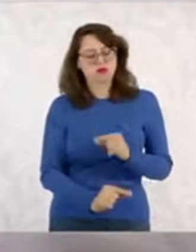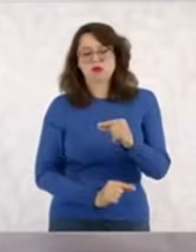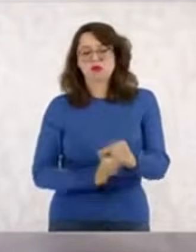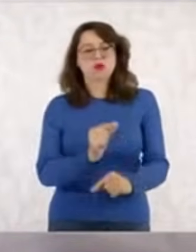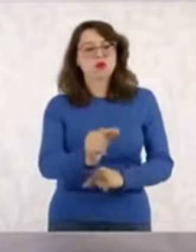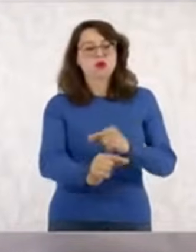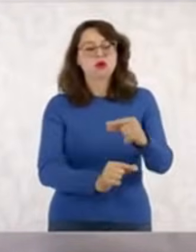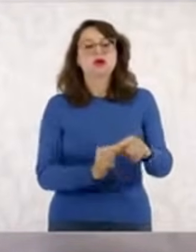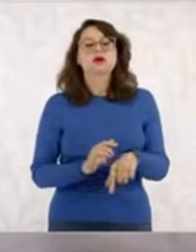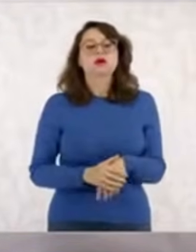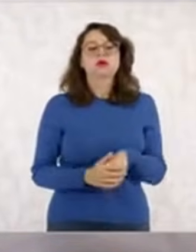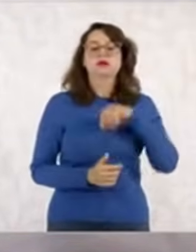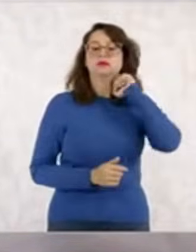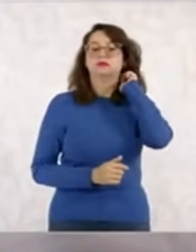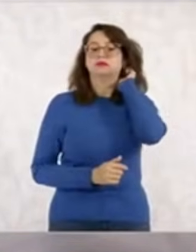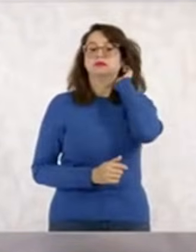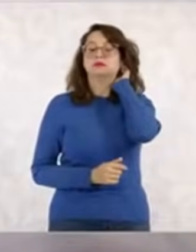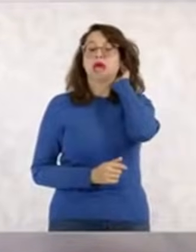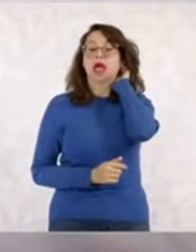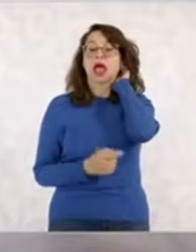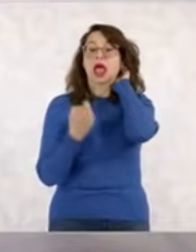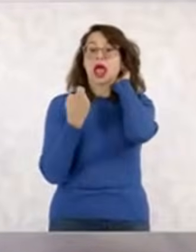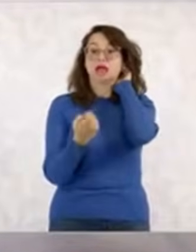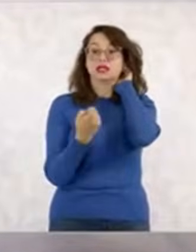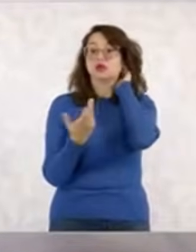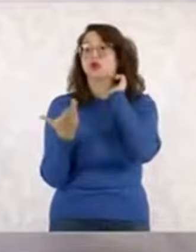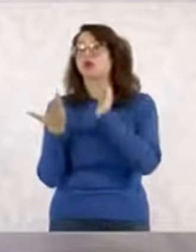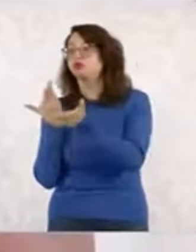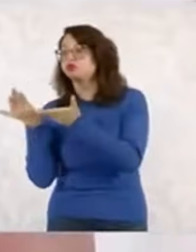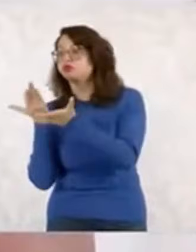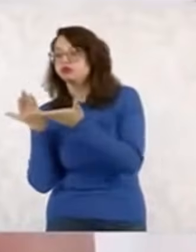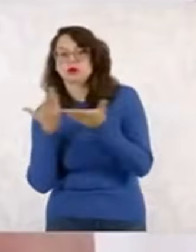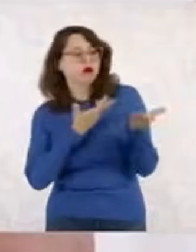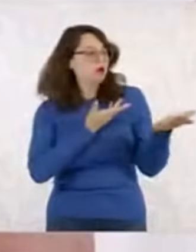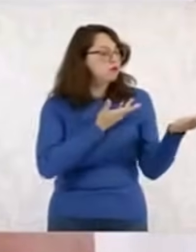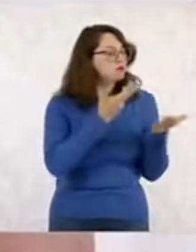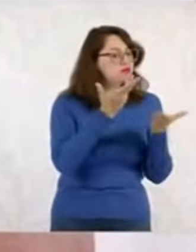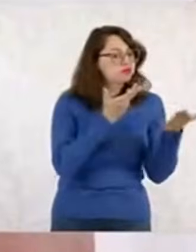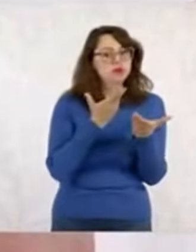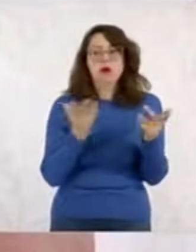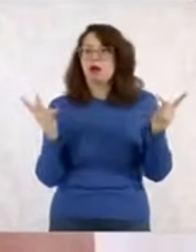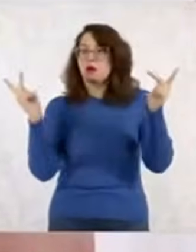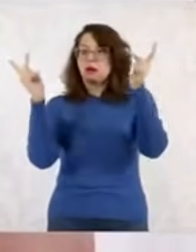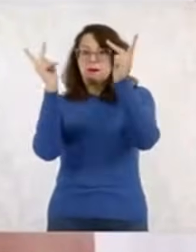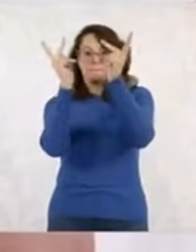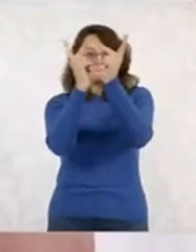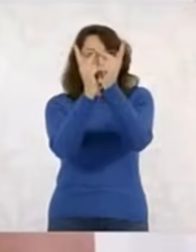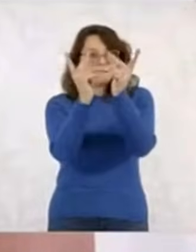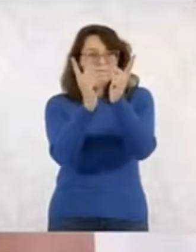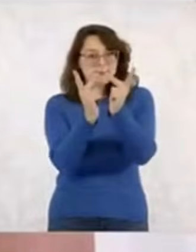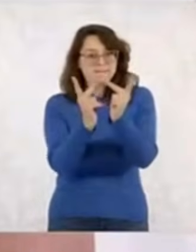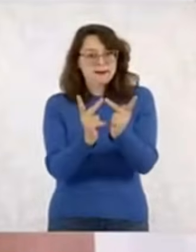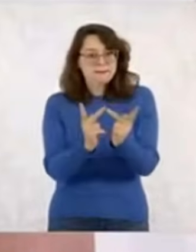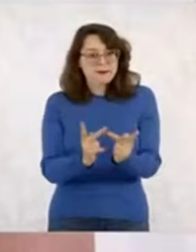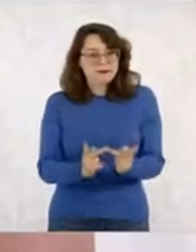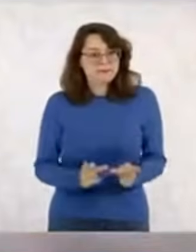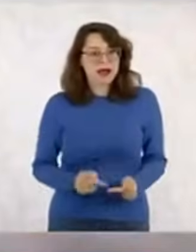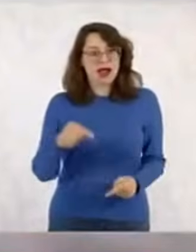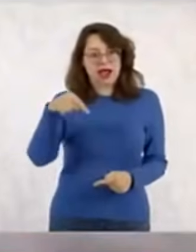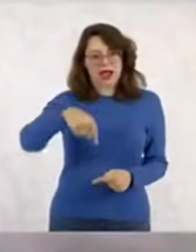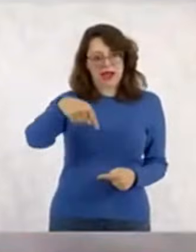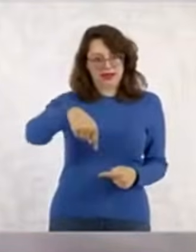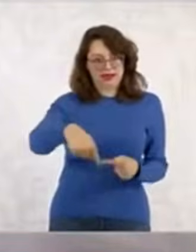propuestas que se fueron acercando hasta que lográramos cuál iba a ser esa ruta de implementación. Por la otra, pues toda